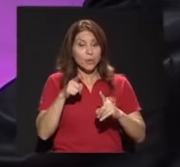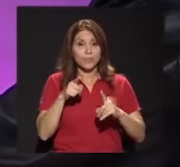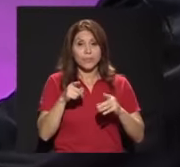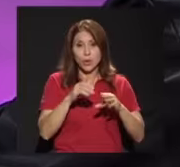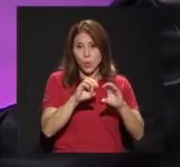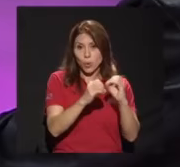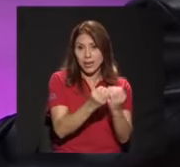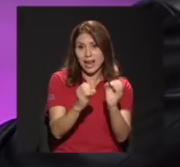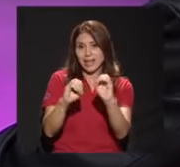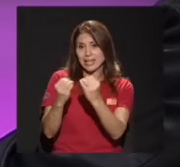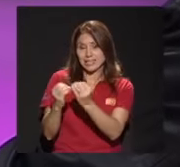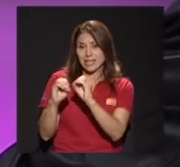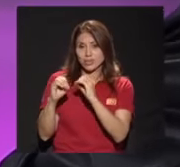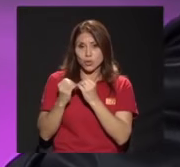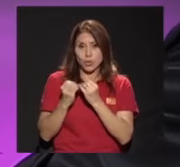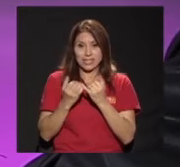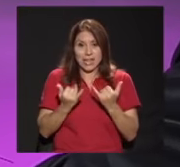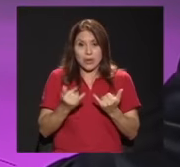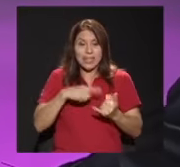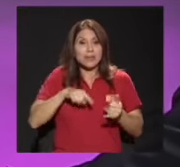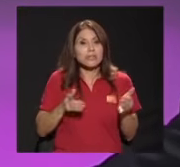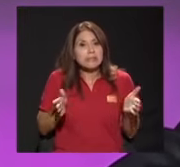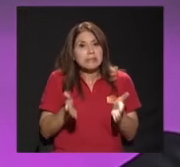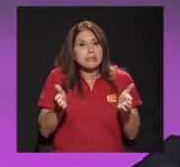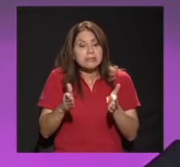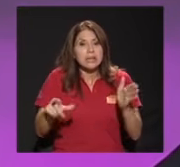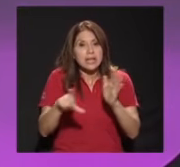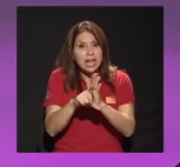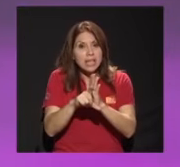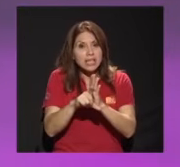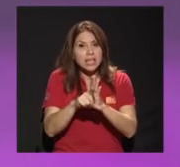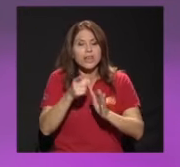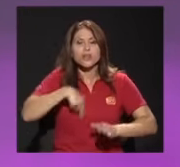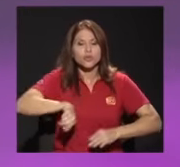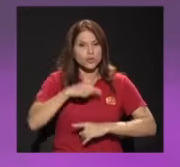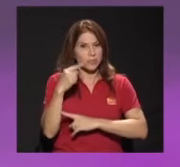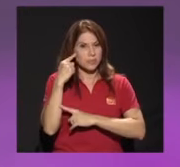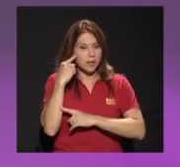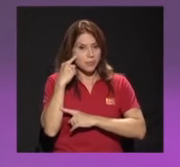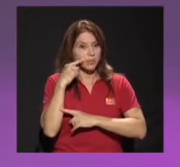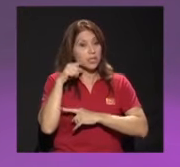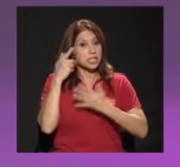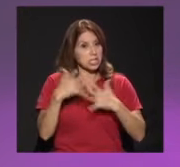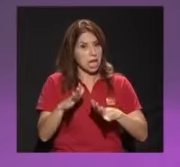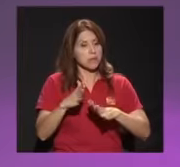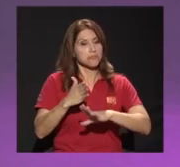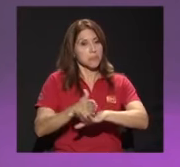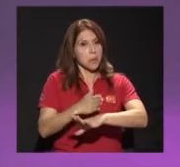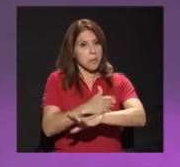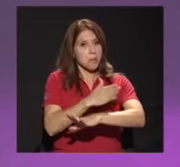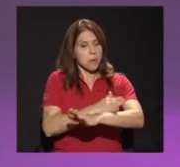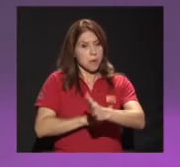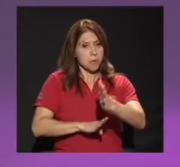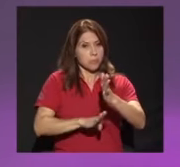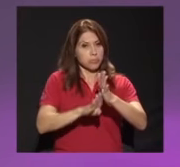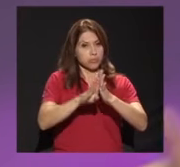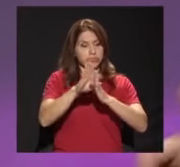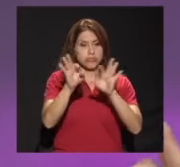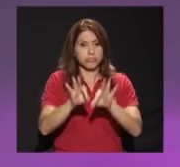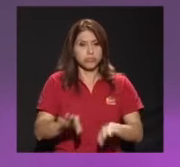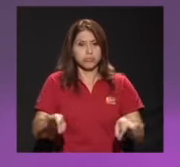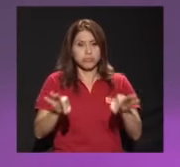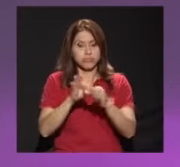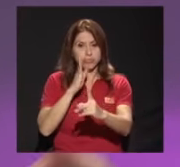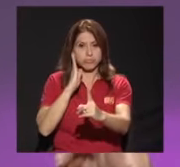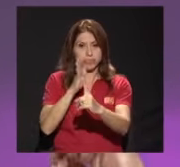las organizaciones que estamos empujando la ley es que es un avance y no poco. O sea, es un avance importante en la dirección